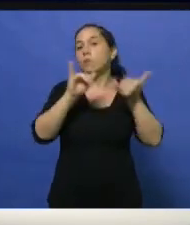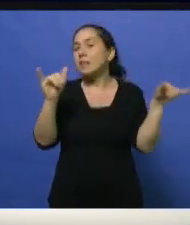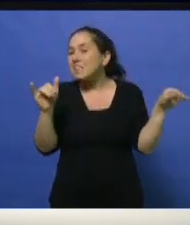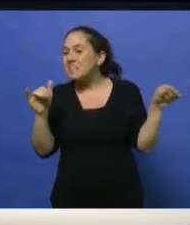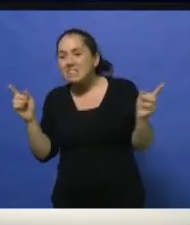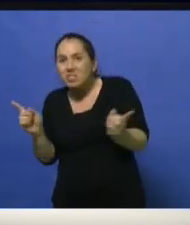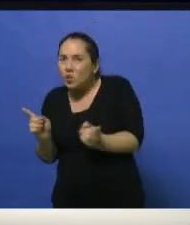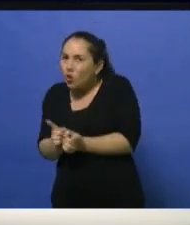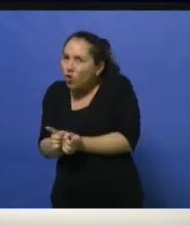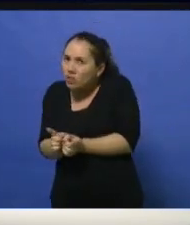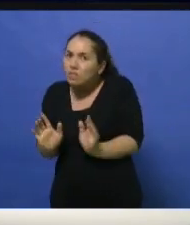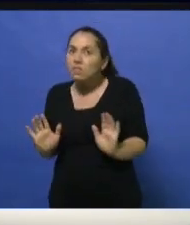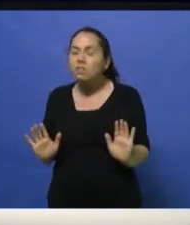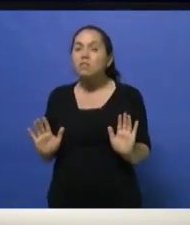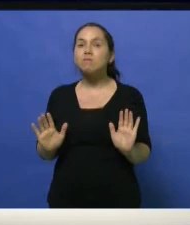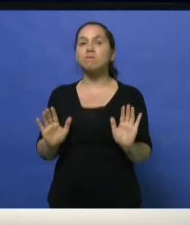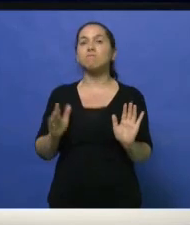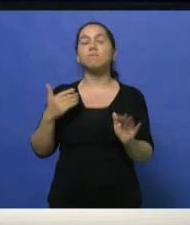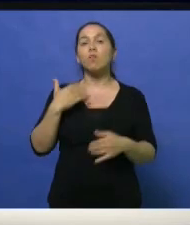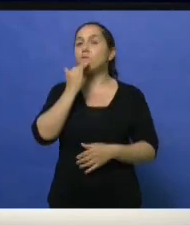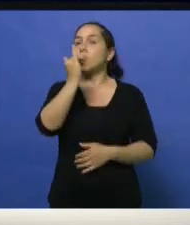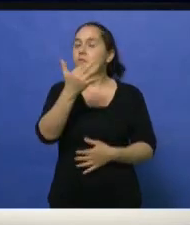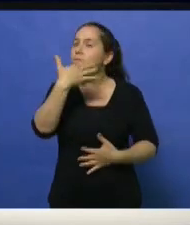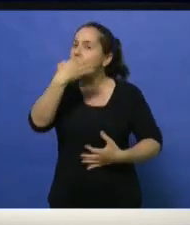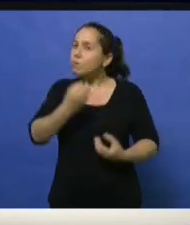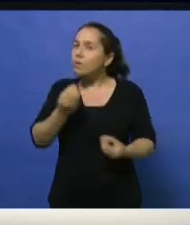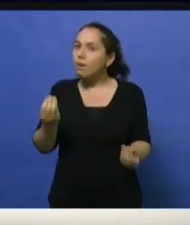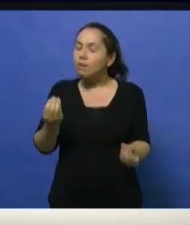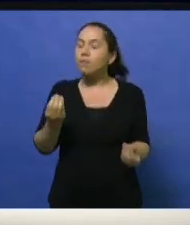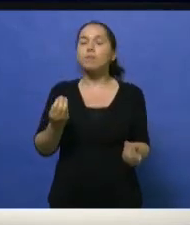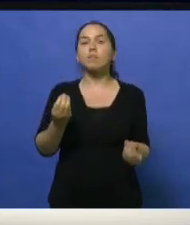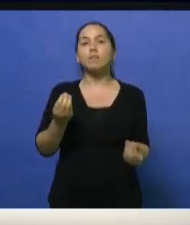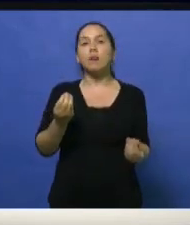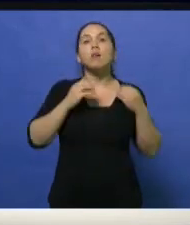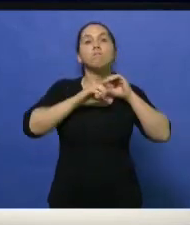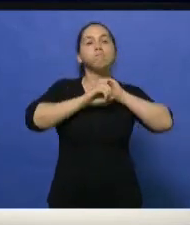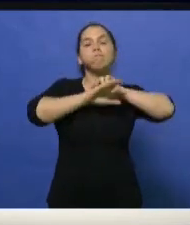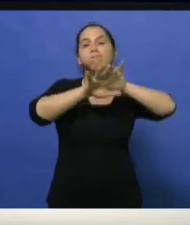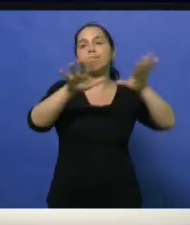escueta. Lo que sí te aseguro es que no es algo de que se está hablando, ¿eh? Es algo que hoy salió en